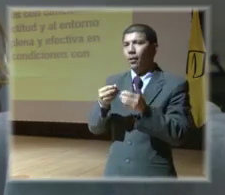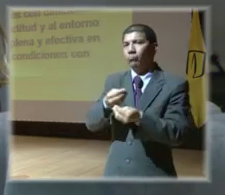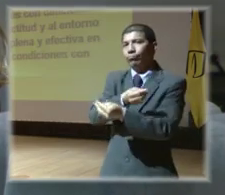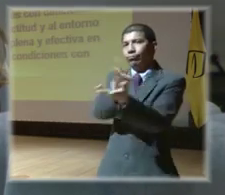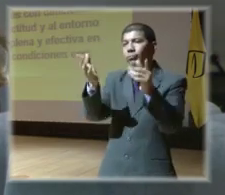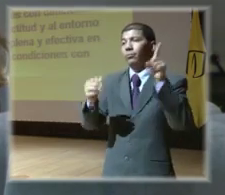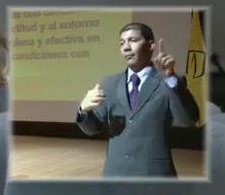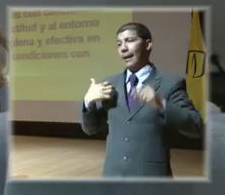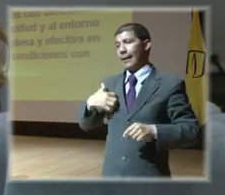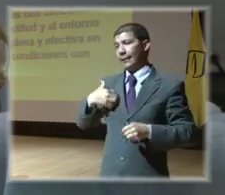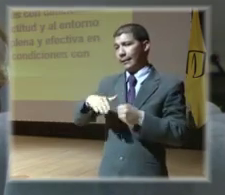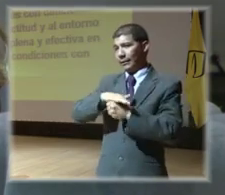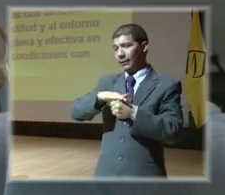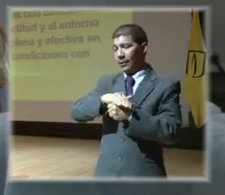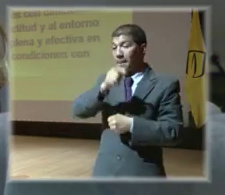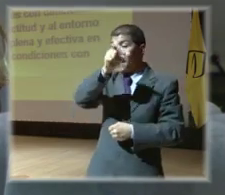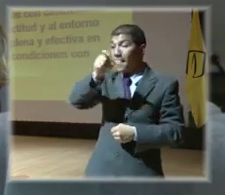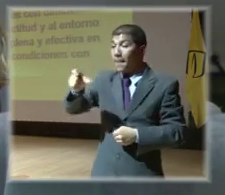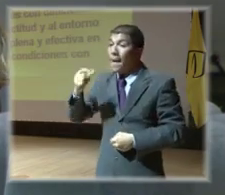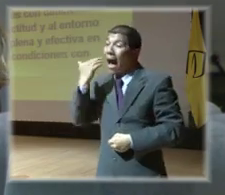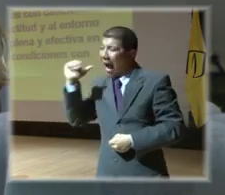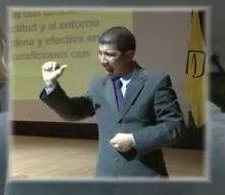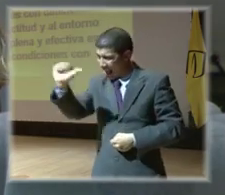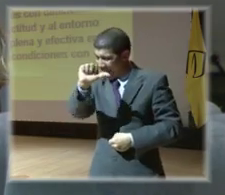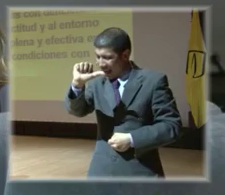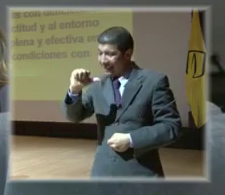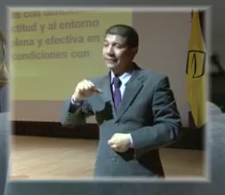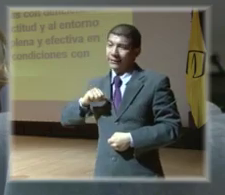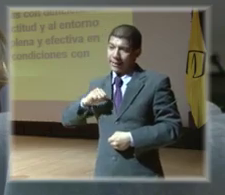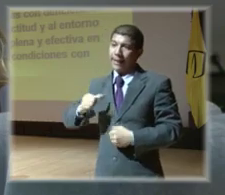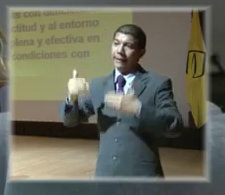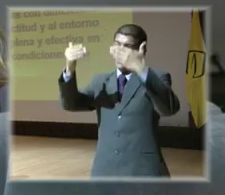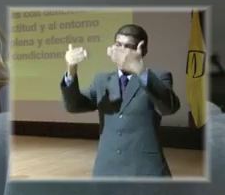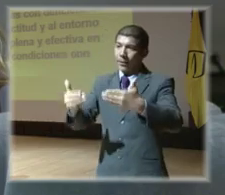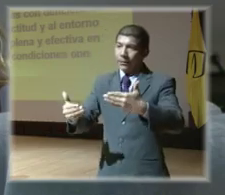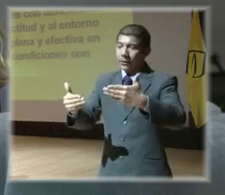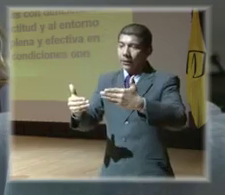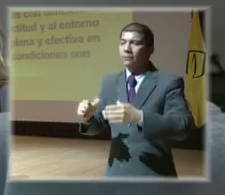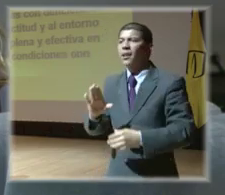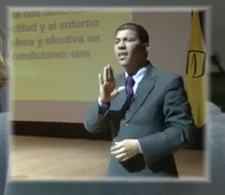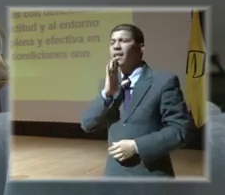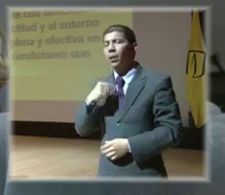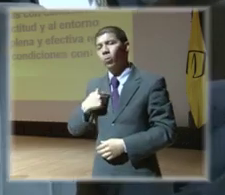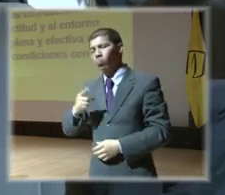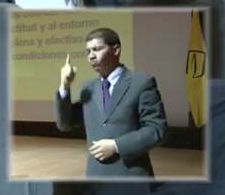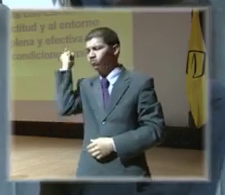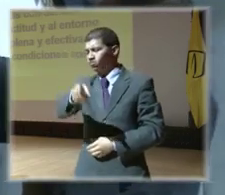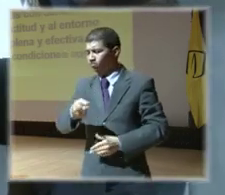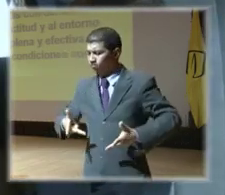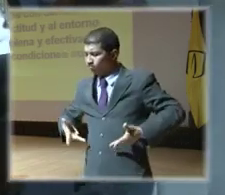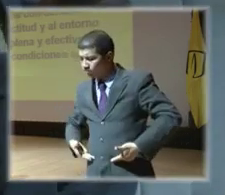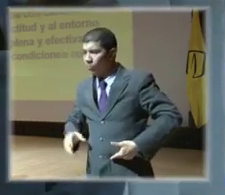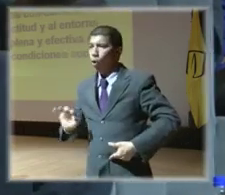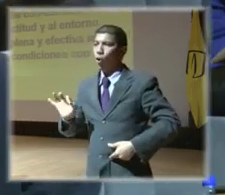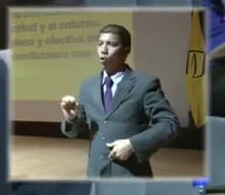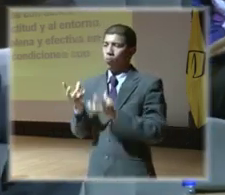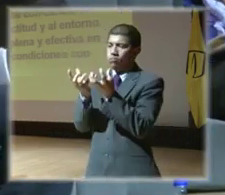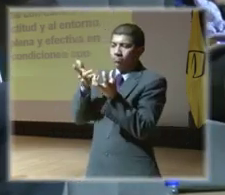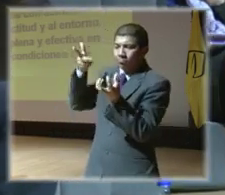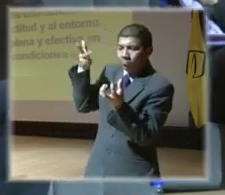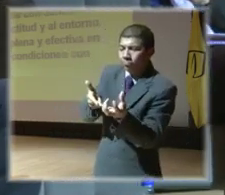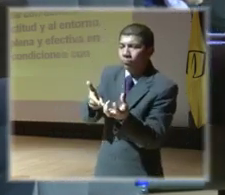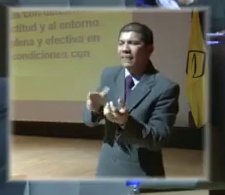están incapacitadas y que entonces, ¿quién toma la decisión de esterilizar a la mujer con discapacidad? El curador, ¿sí?